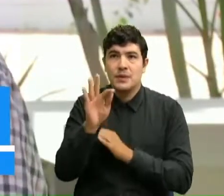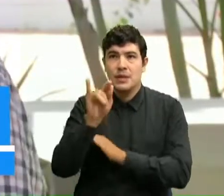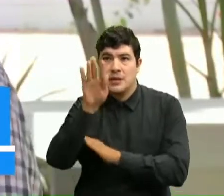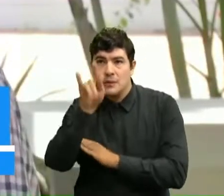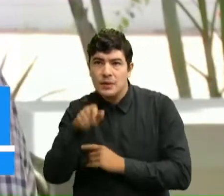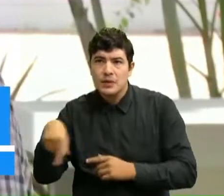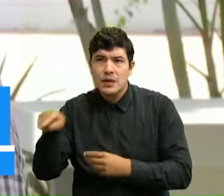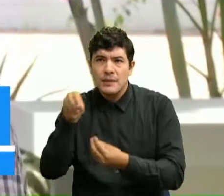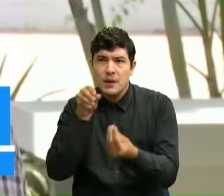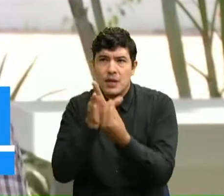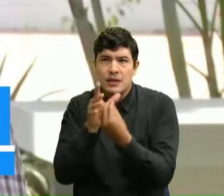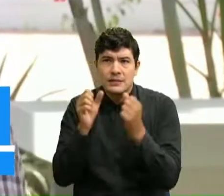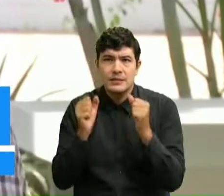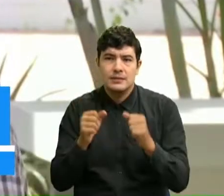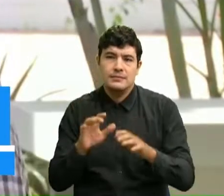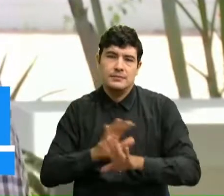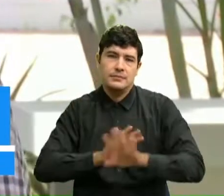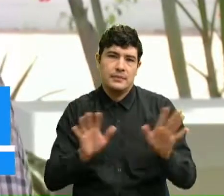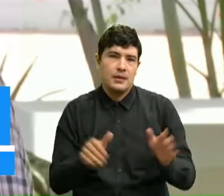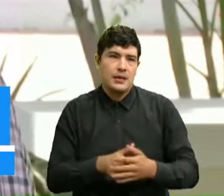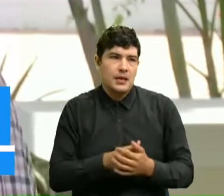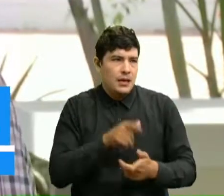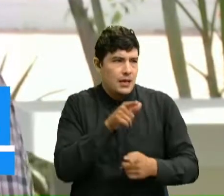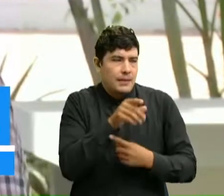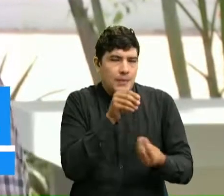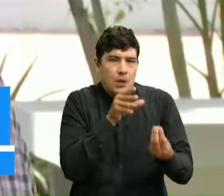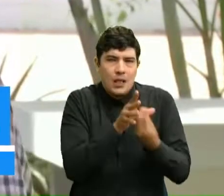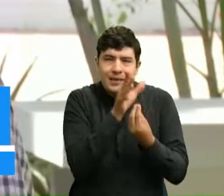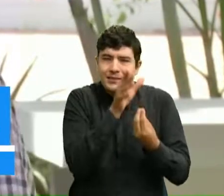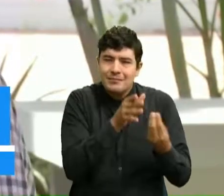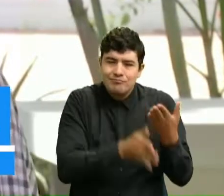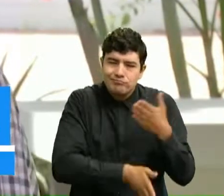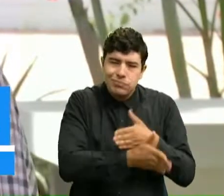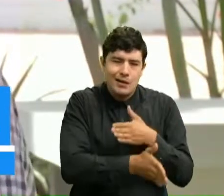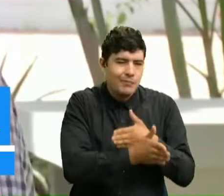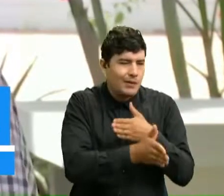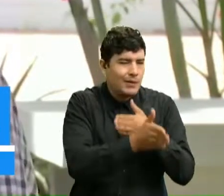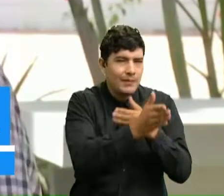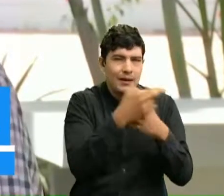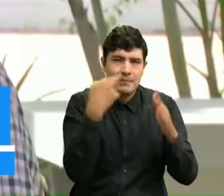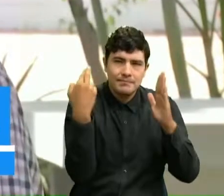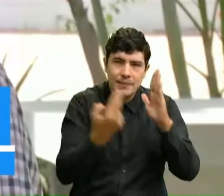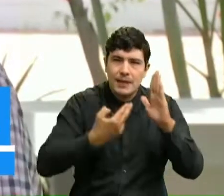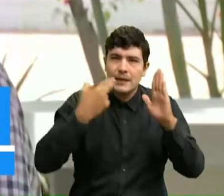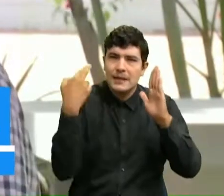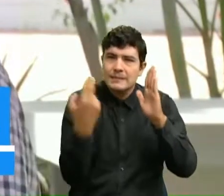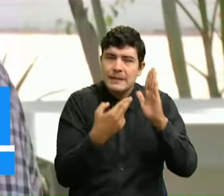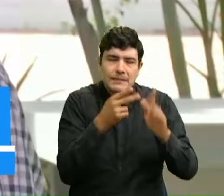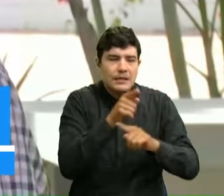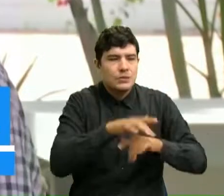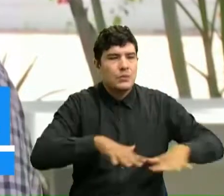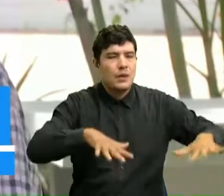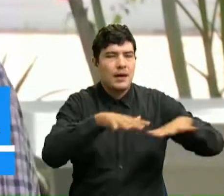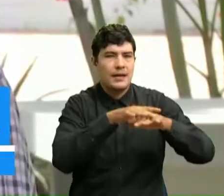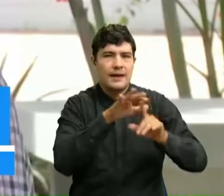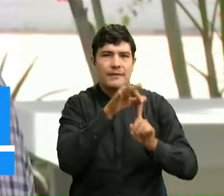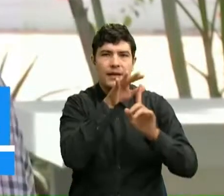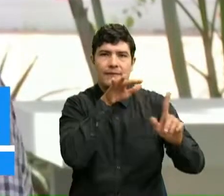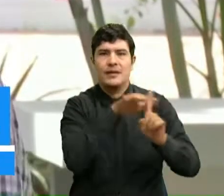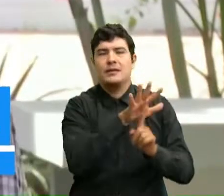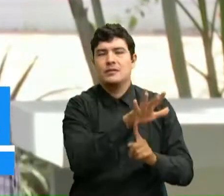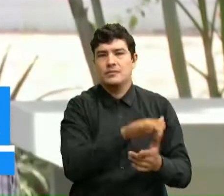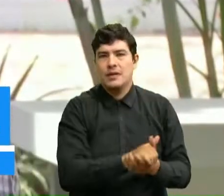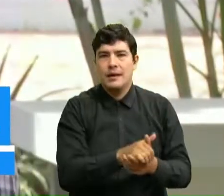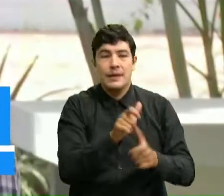no da tregua. Es una violencia continua que se viene dando contra sectores específicos como líderes